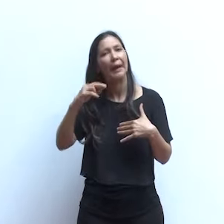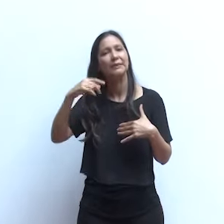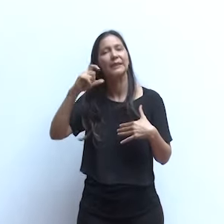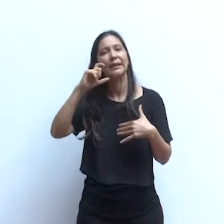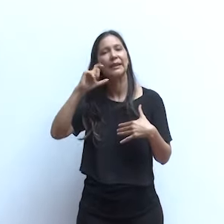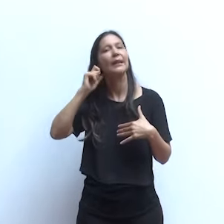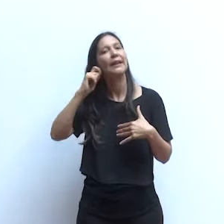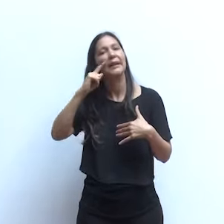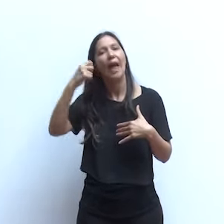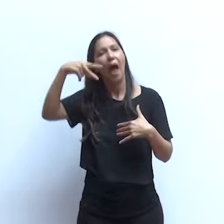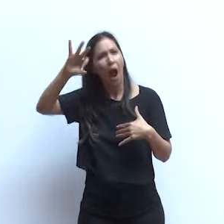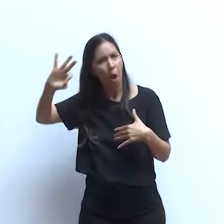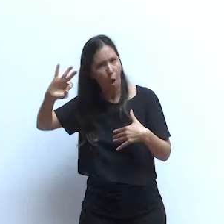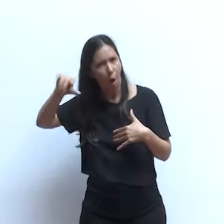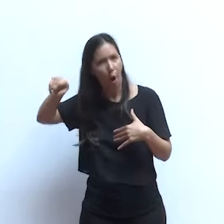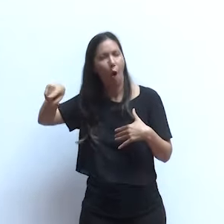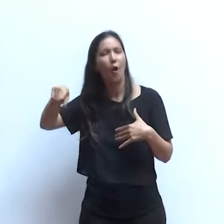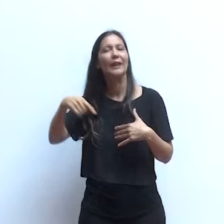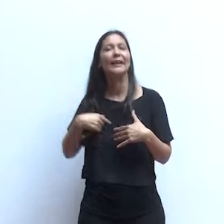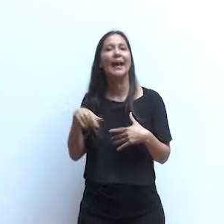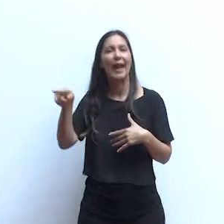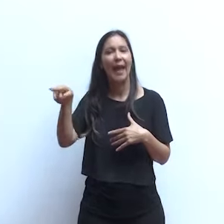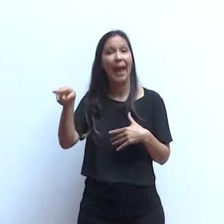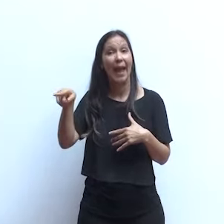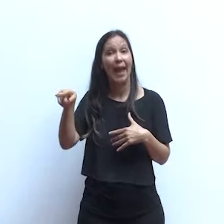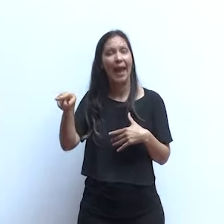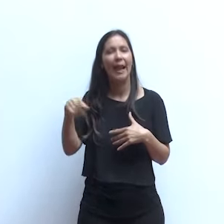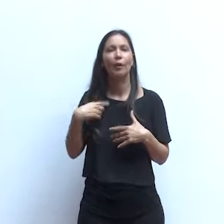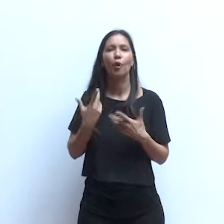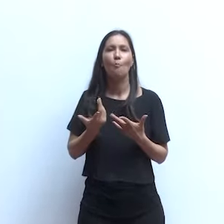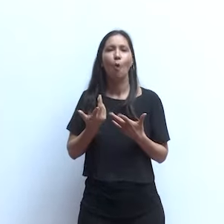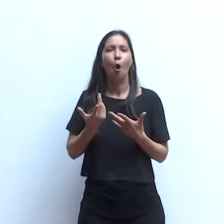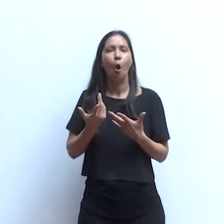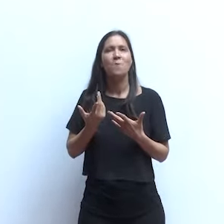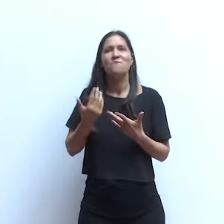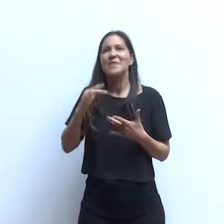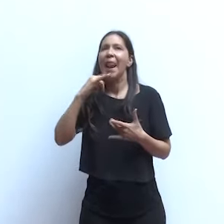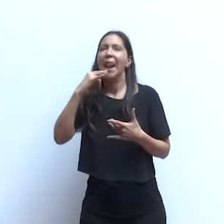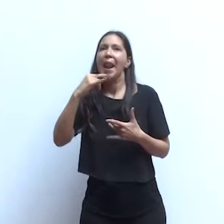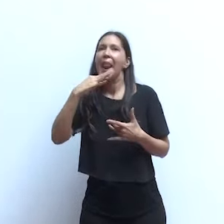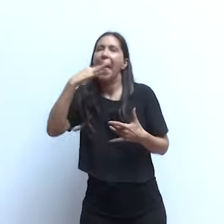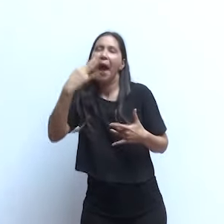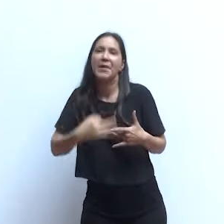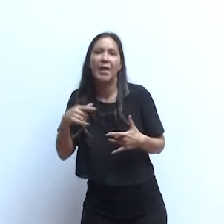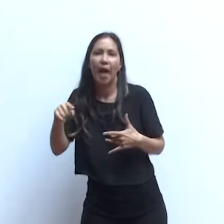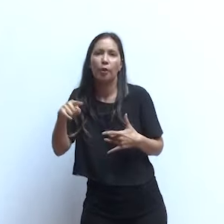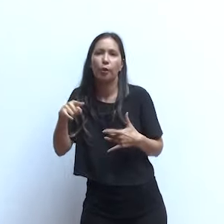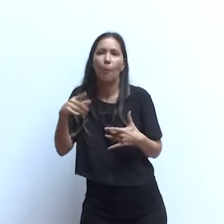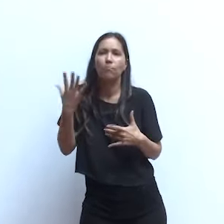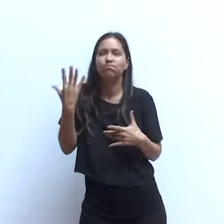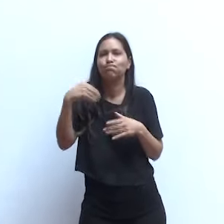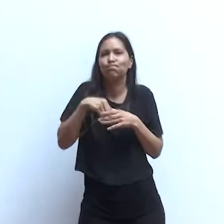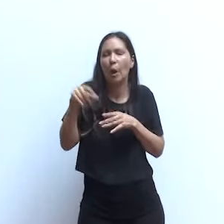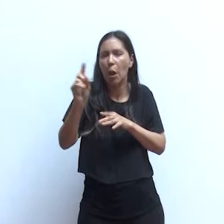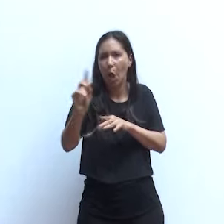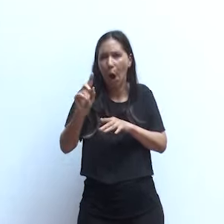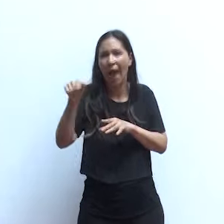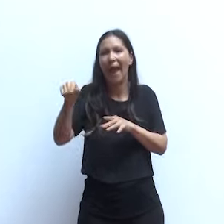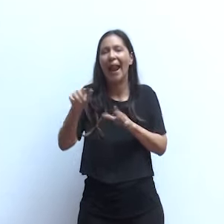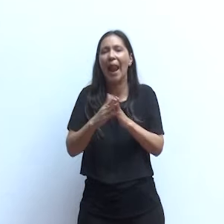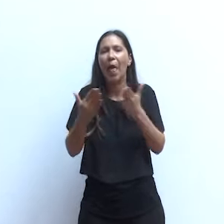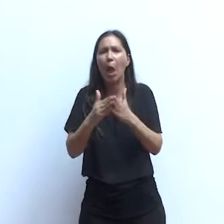eh Y como todo gramano no se arroga nunca el lugar de la verdad es una interpretación de la realidad lo dice Javier en el libro